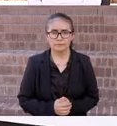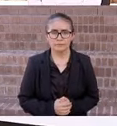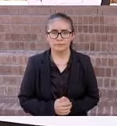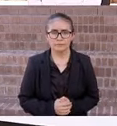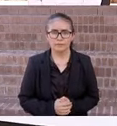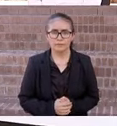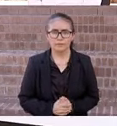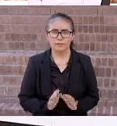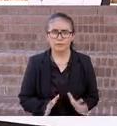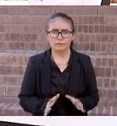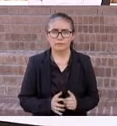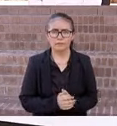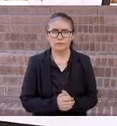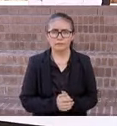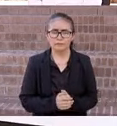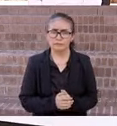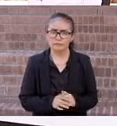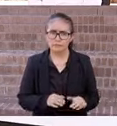entregado